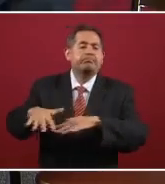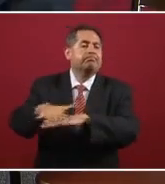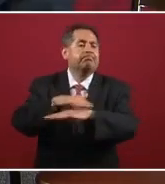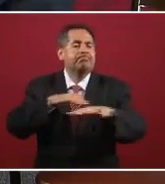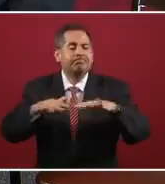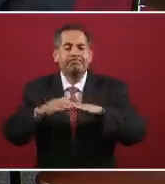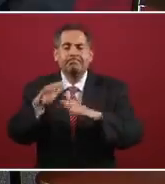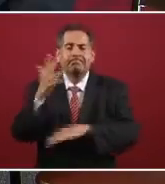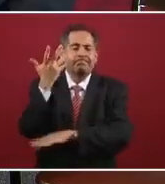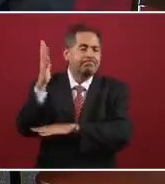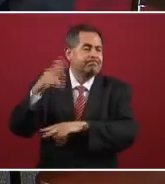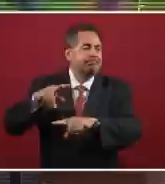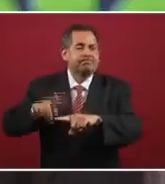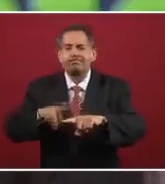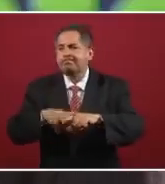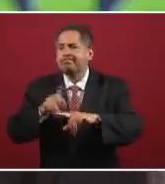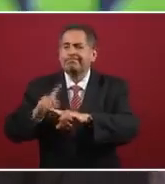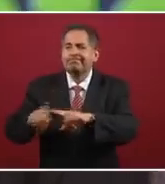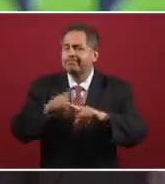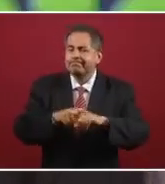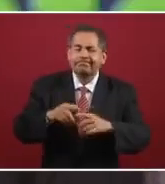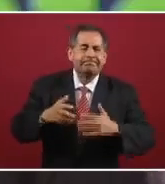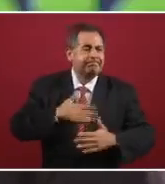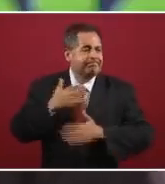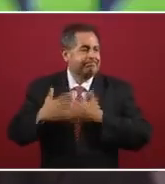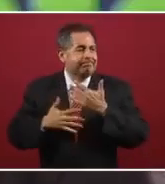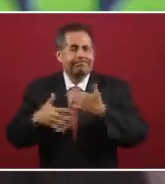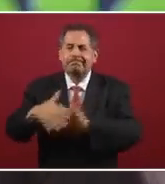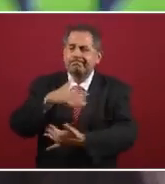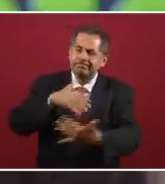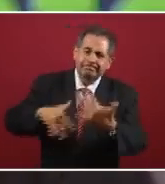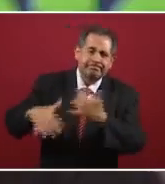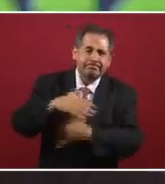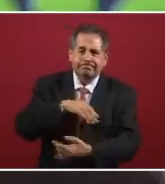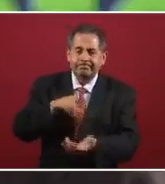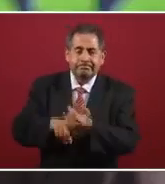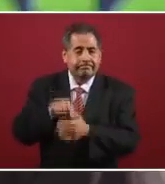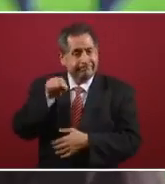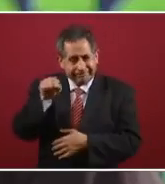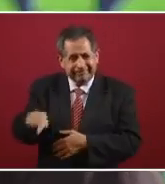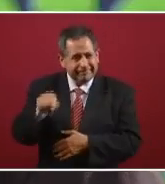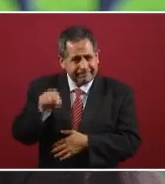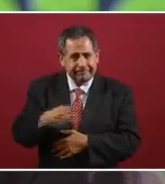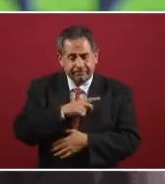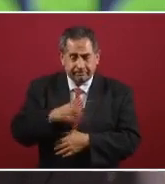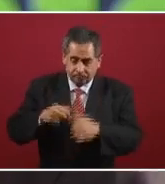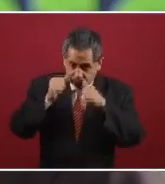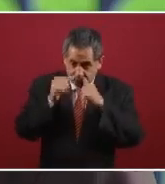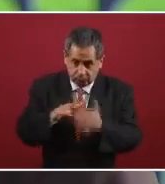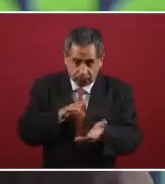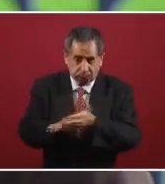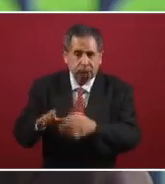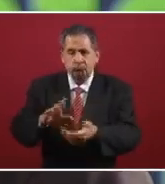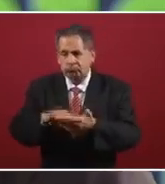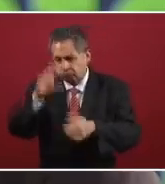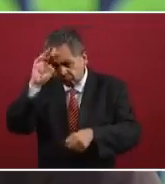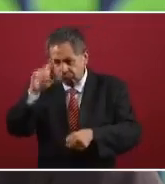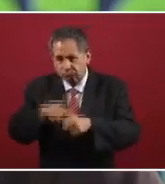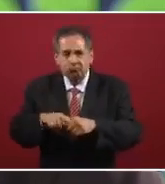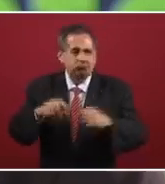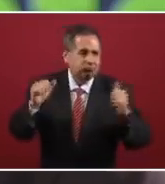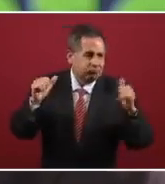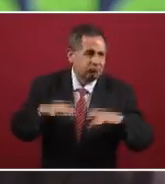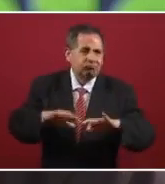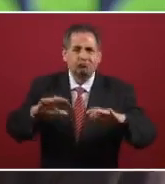parques, porque pues, es el espacio social natural, y ahí es donde vamos a también a potenciar capacidades culturales,